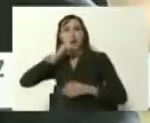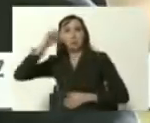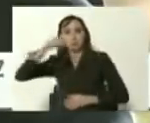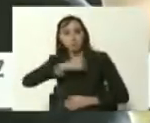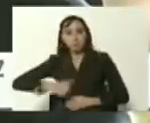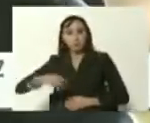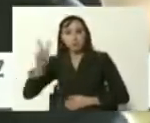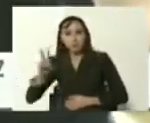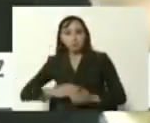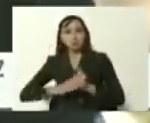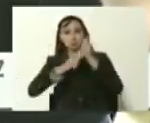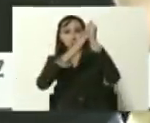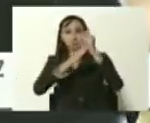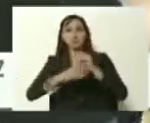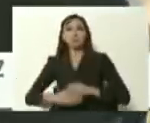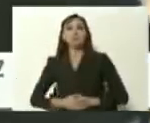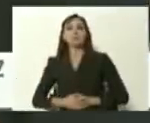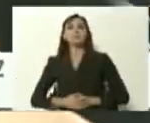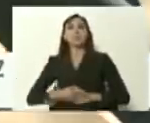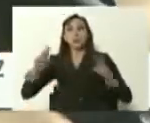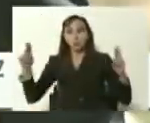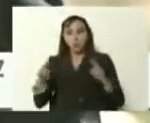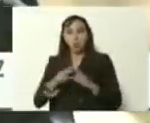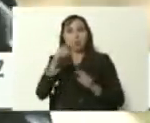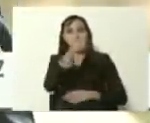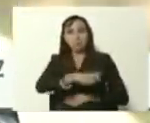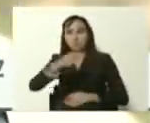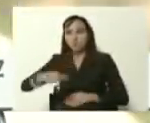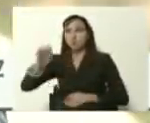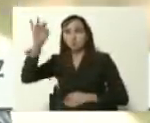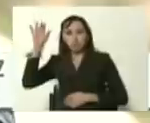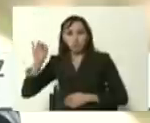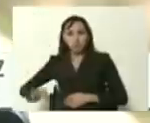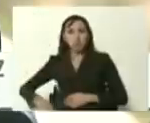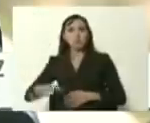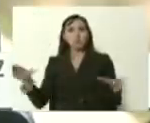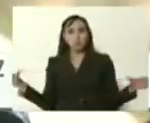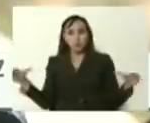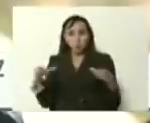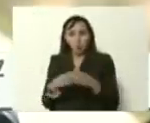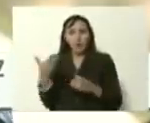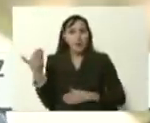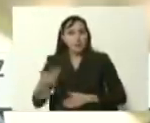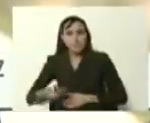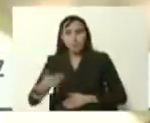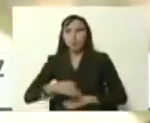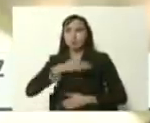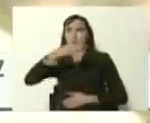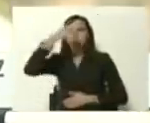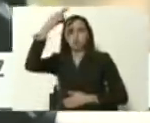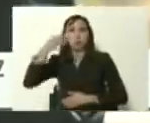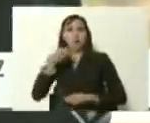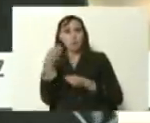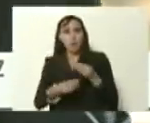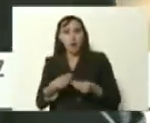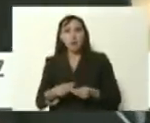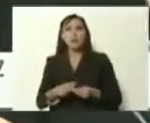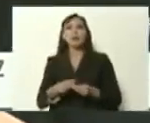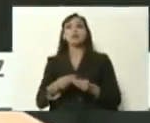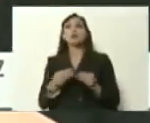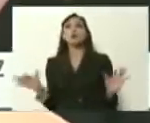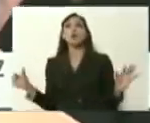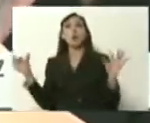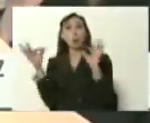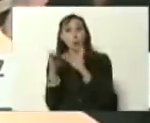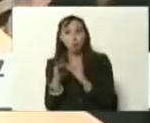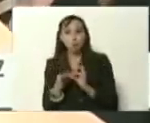disposición de encontrarse con estos hombres y mujeres que forman parte de la autoridad espiritual, cuando se da eso se une